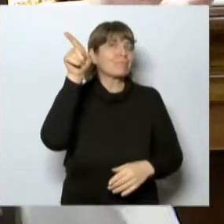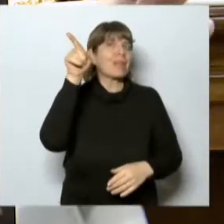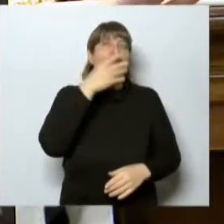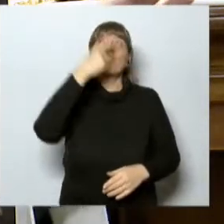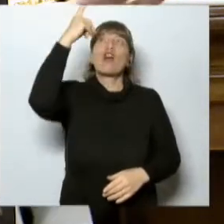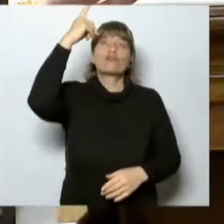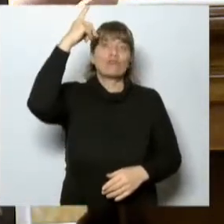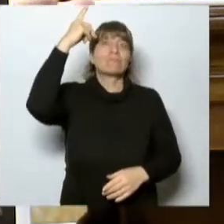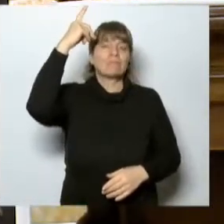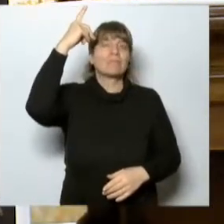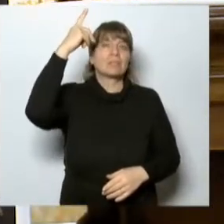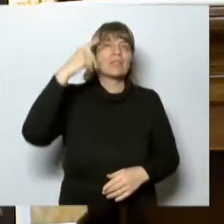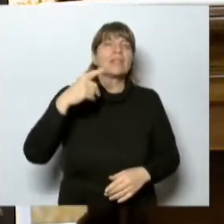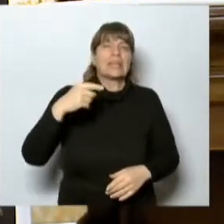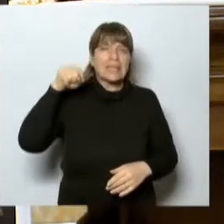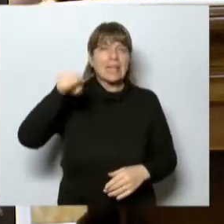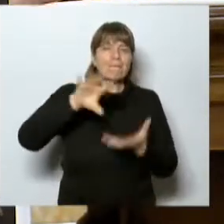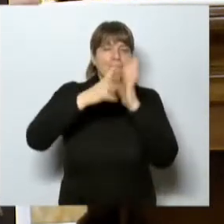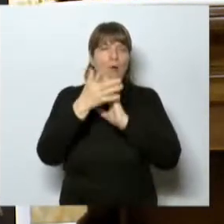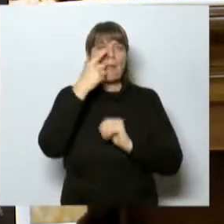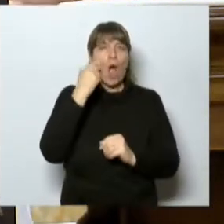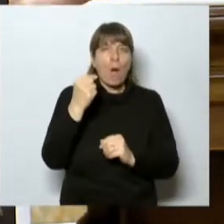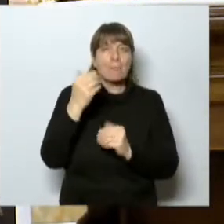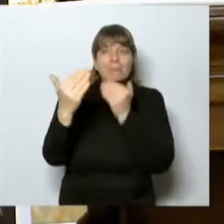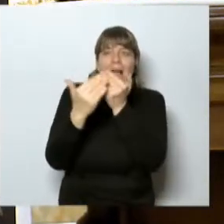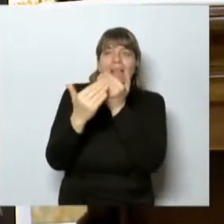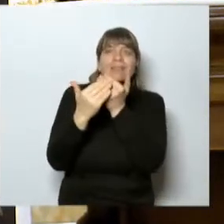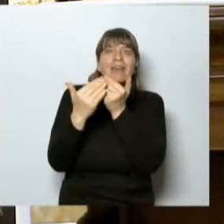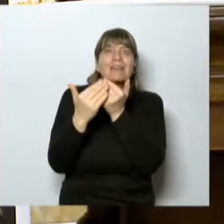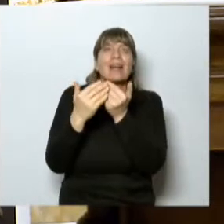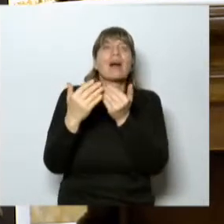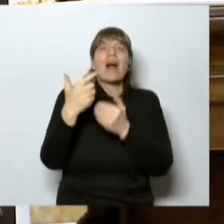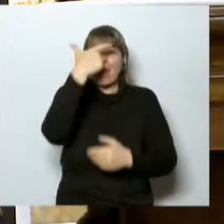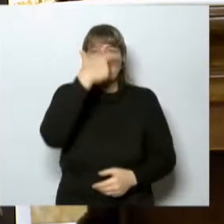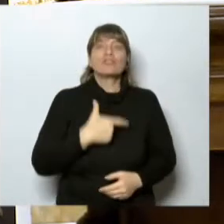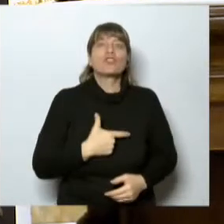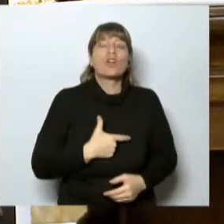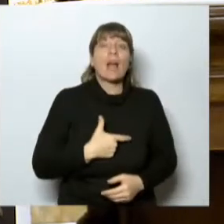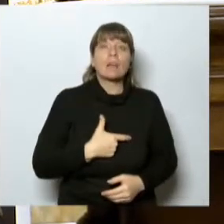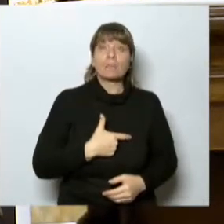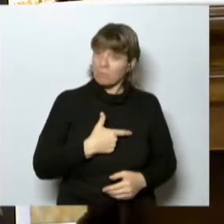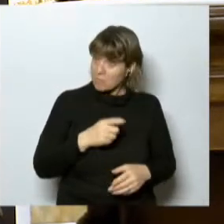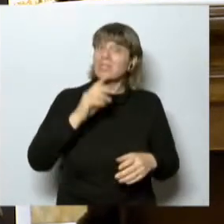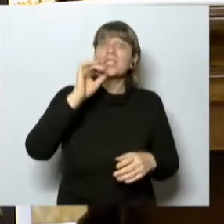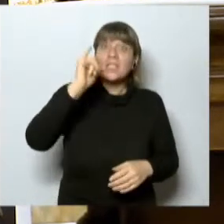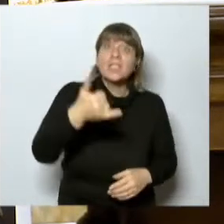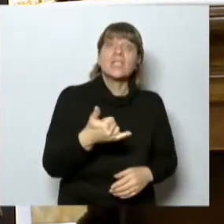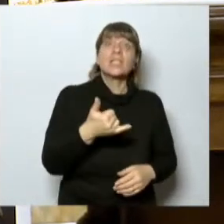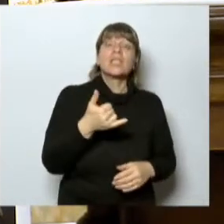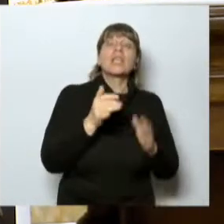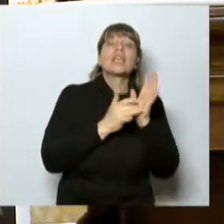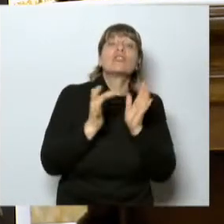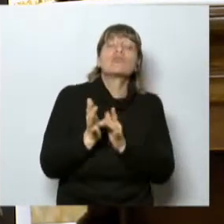Dios omnipotente que, hecho hombre, acerca el misterio de lo humano. Es verdad que Jesús, para